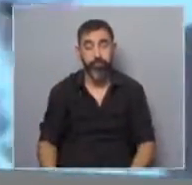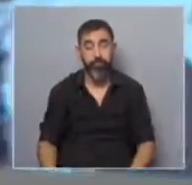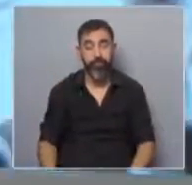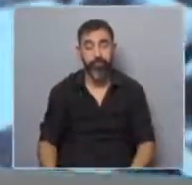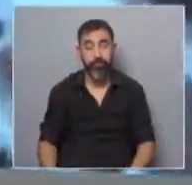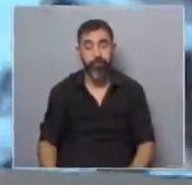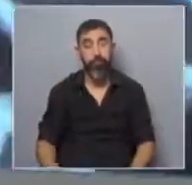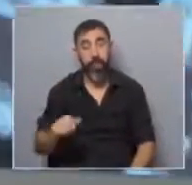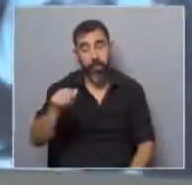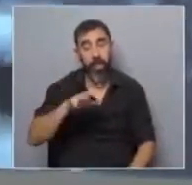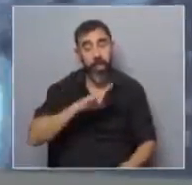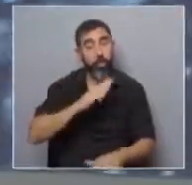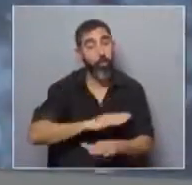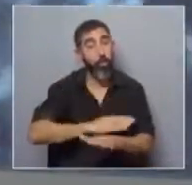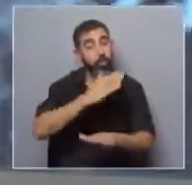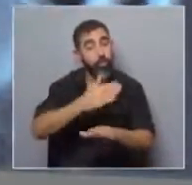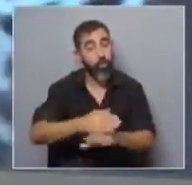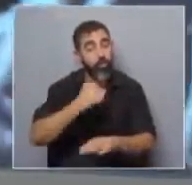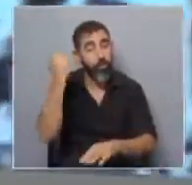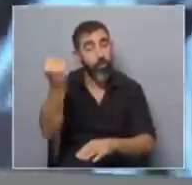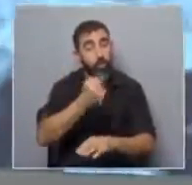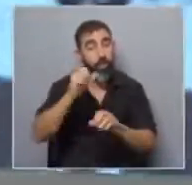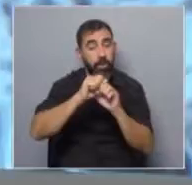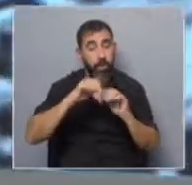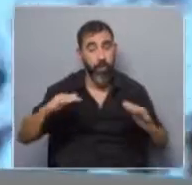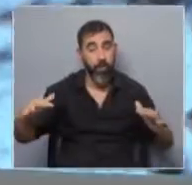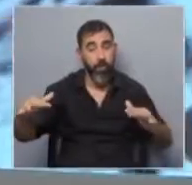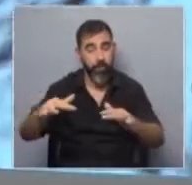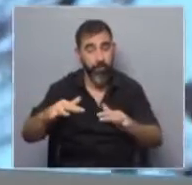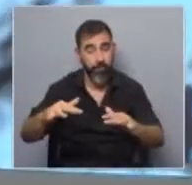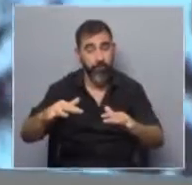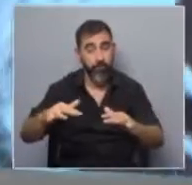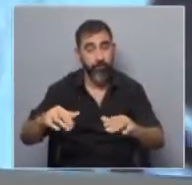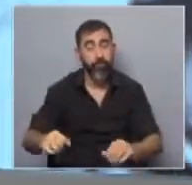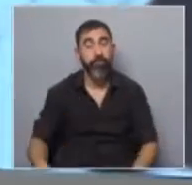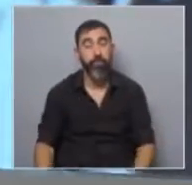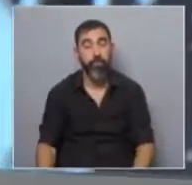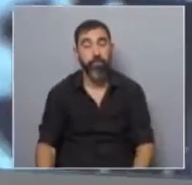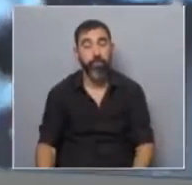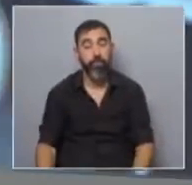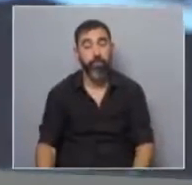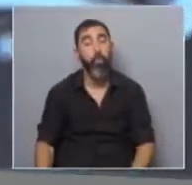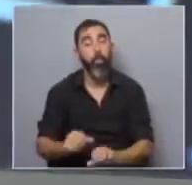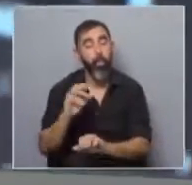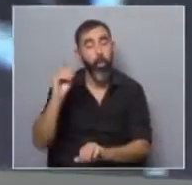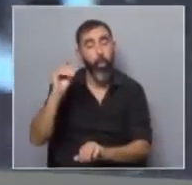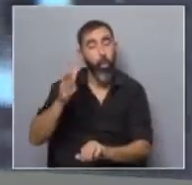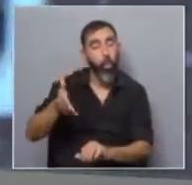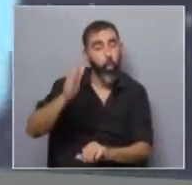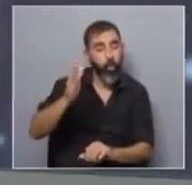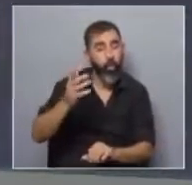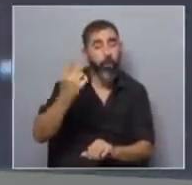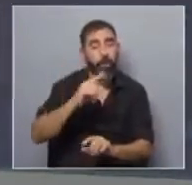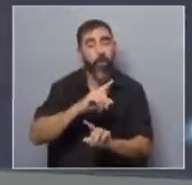una consecuencia importante de la pandemia que puede ser un poco duradera, pero que yo no